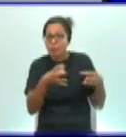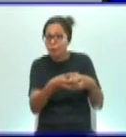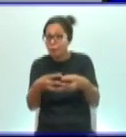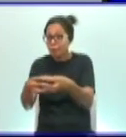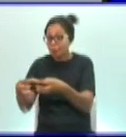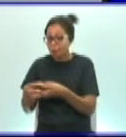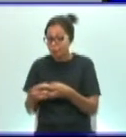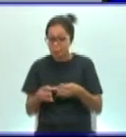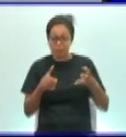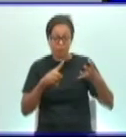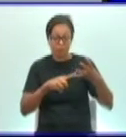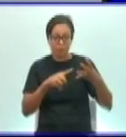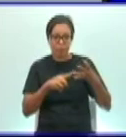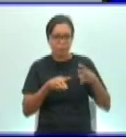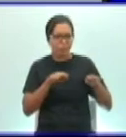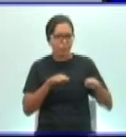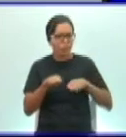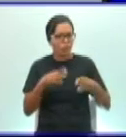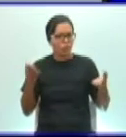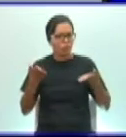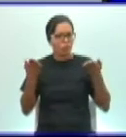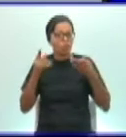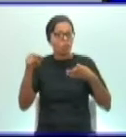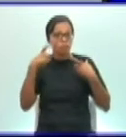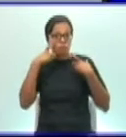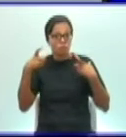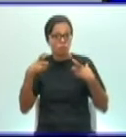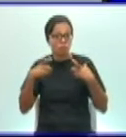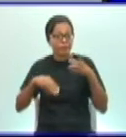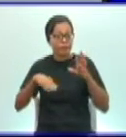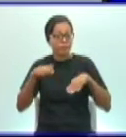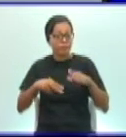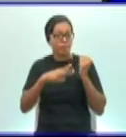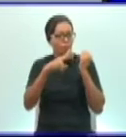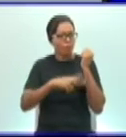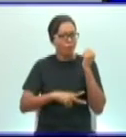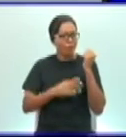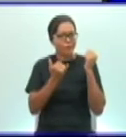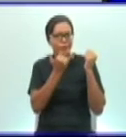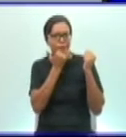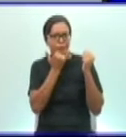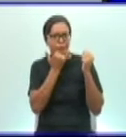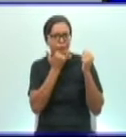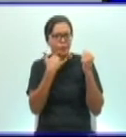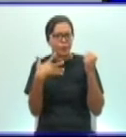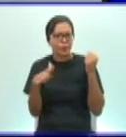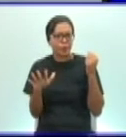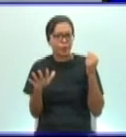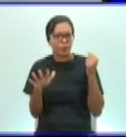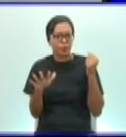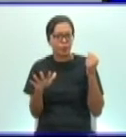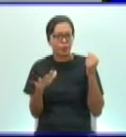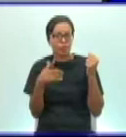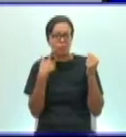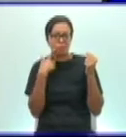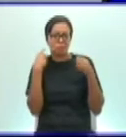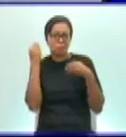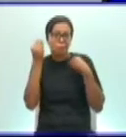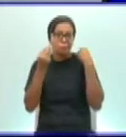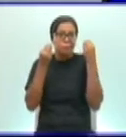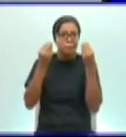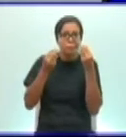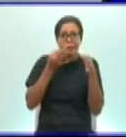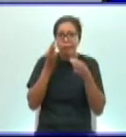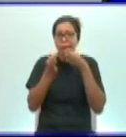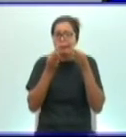importante porque a veces en la valoración, ¿cuál es el gran error que cometemos? Teorizamos y empezamos a hablar de una personalidad y